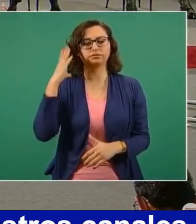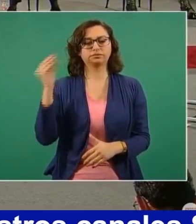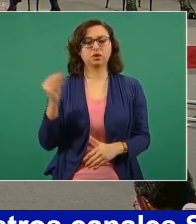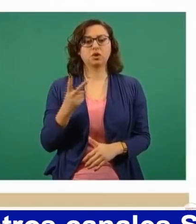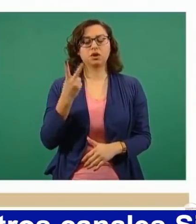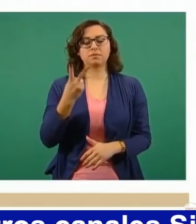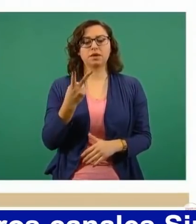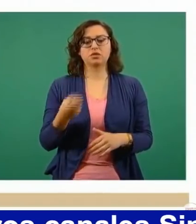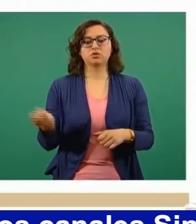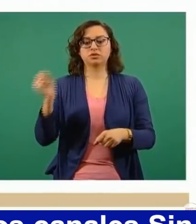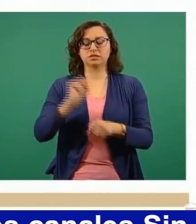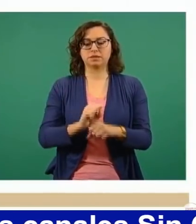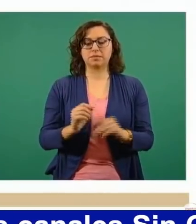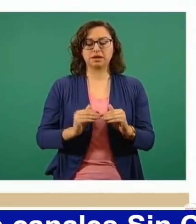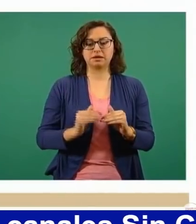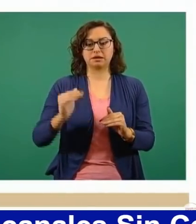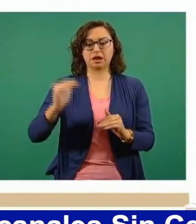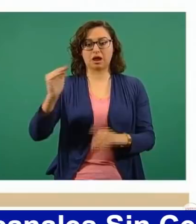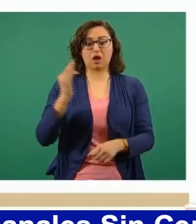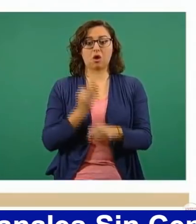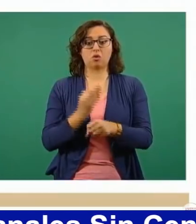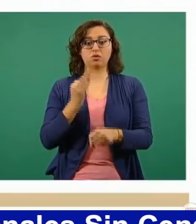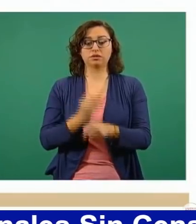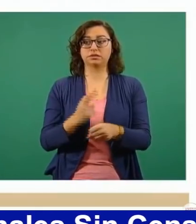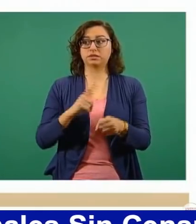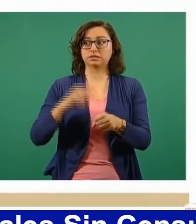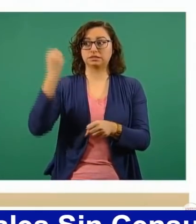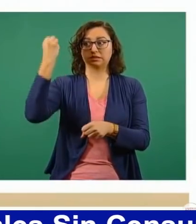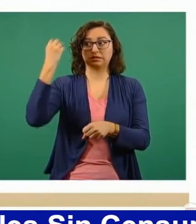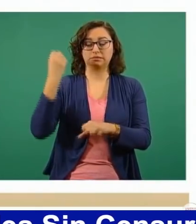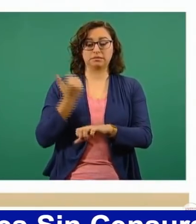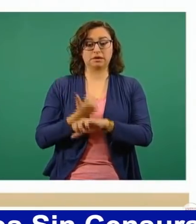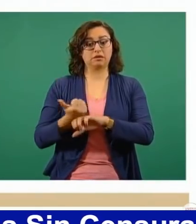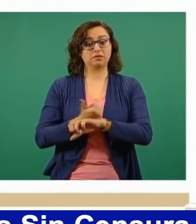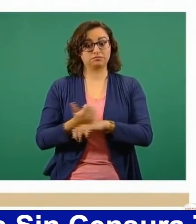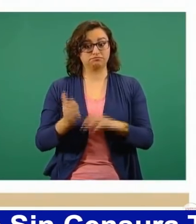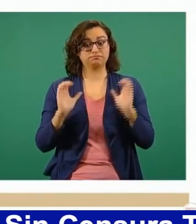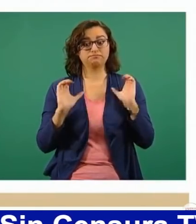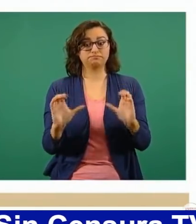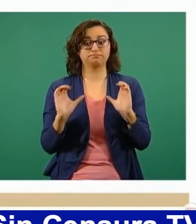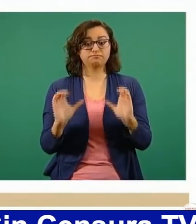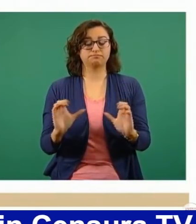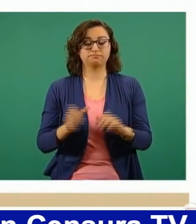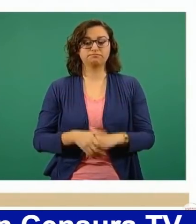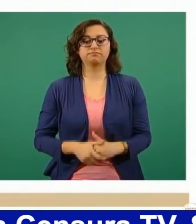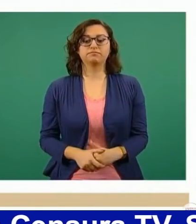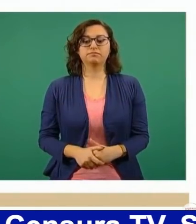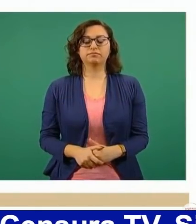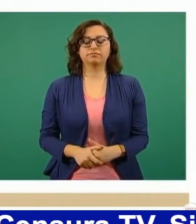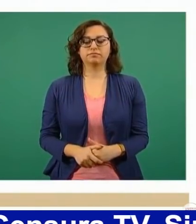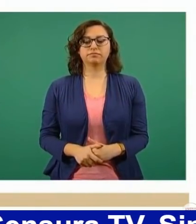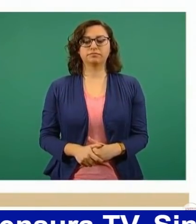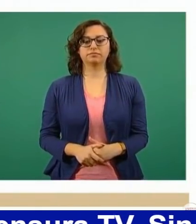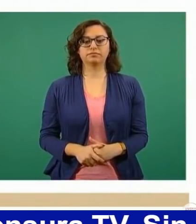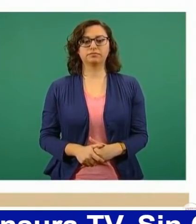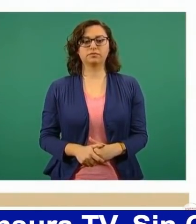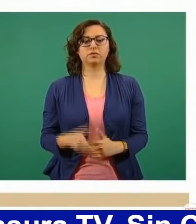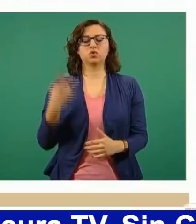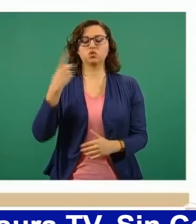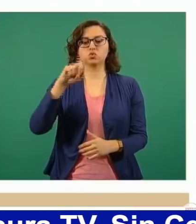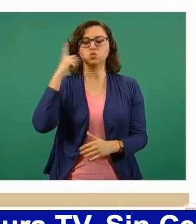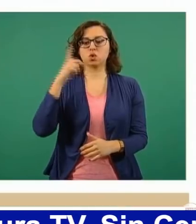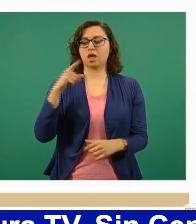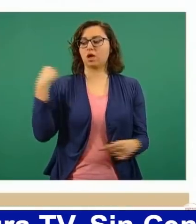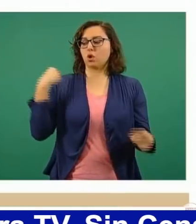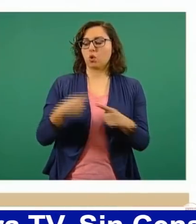ascenso y Colima se encuentra en semáforo amarillo, entonces hay que tener cuidado con ello. La siguiente. Durango tiene apenas una